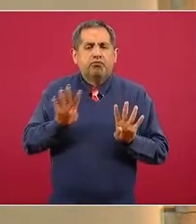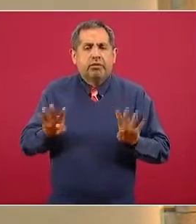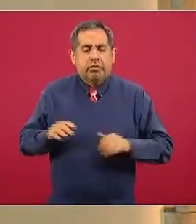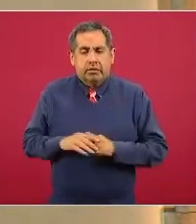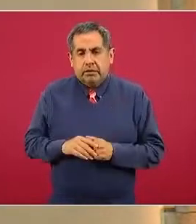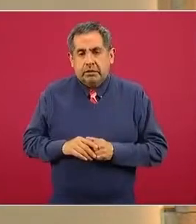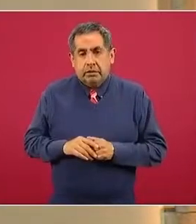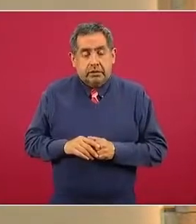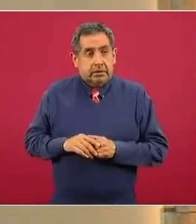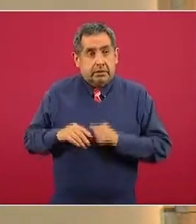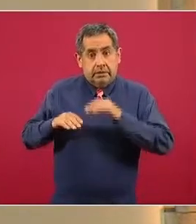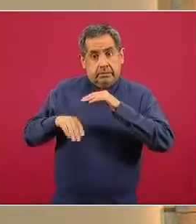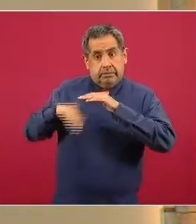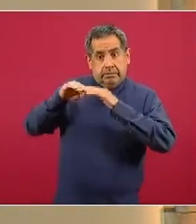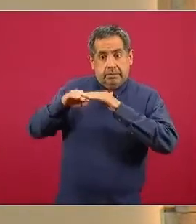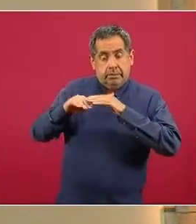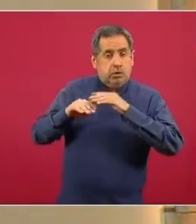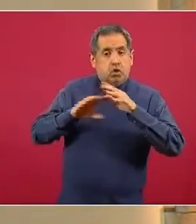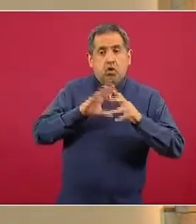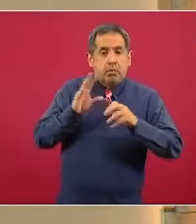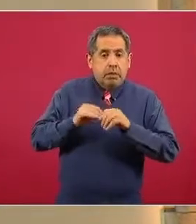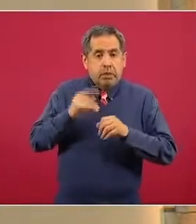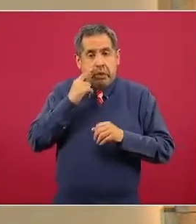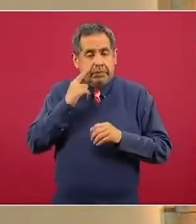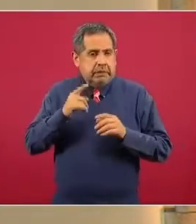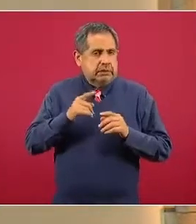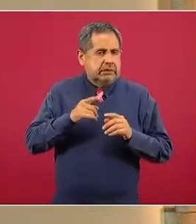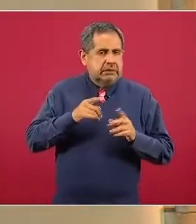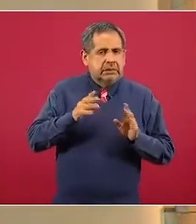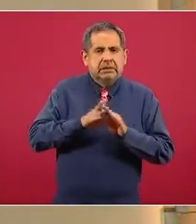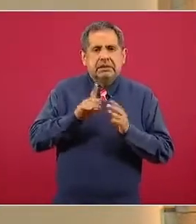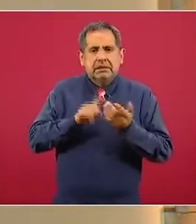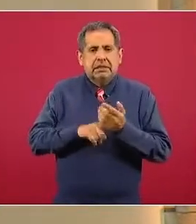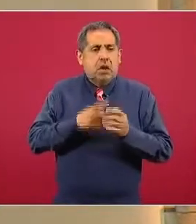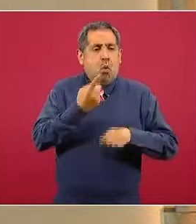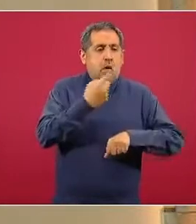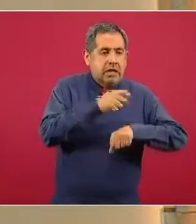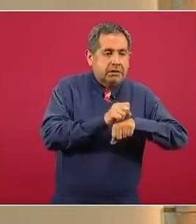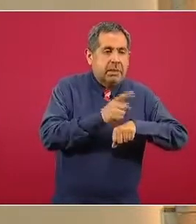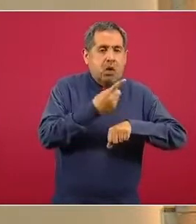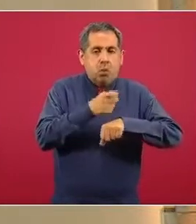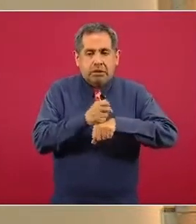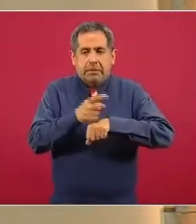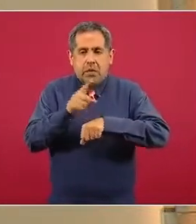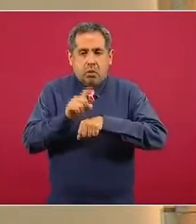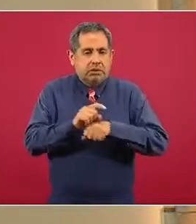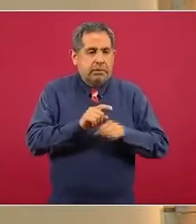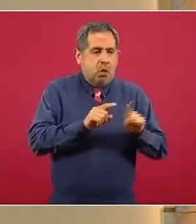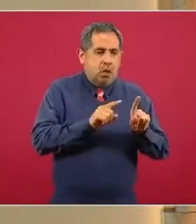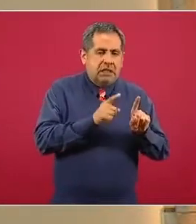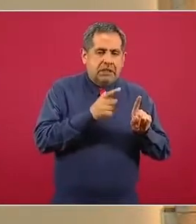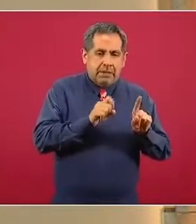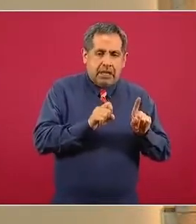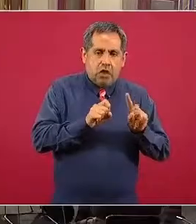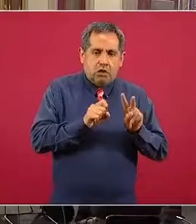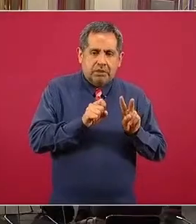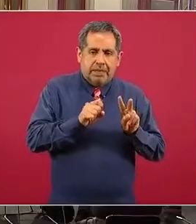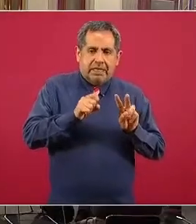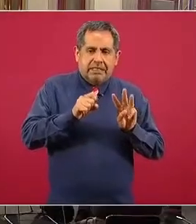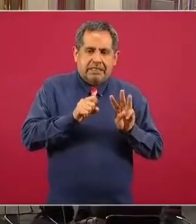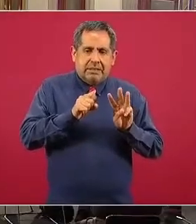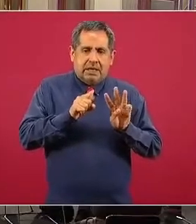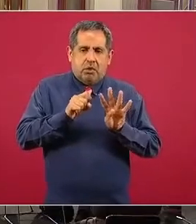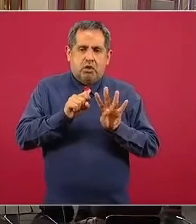la altura total de cada una de ellas, dado que están distribuidas por semana epidemiológica en función de cuándo iniciaron con los signos y